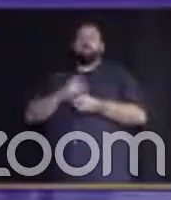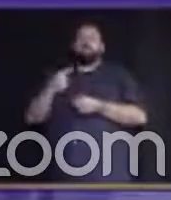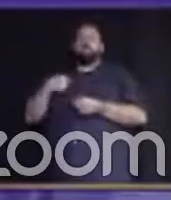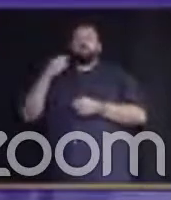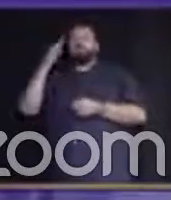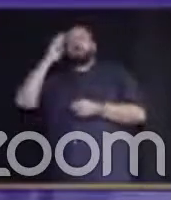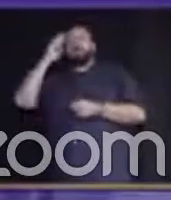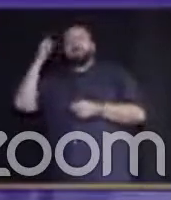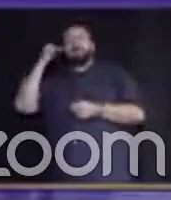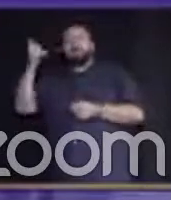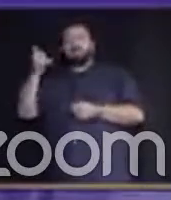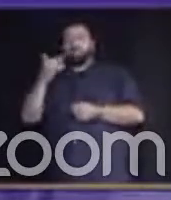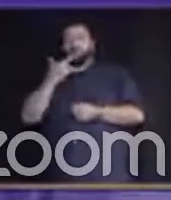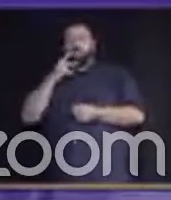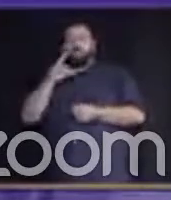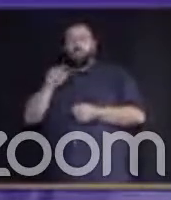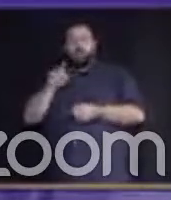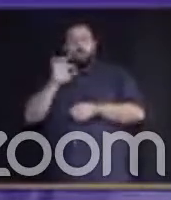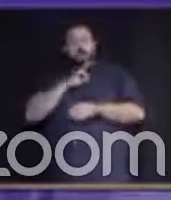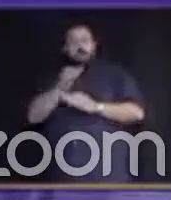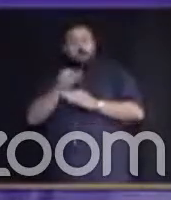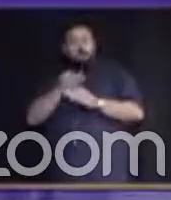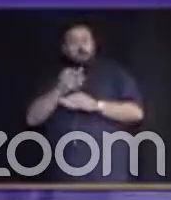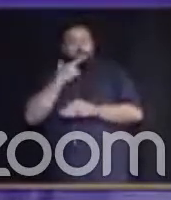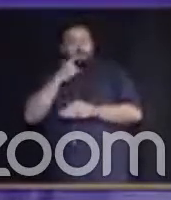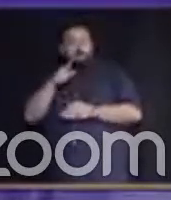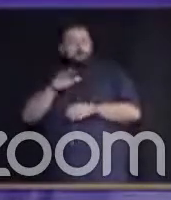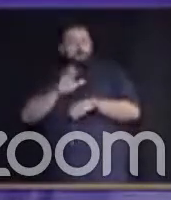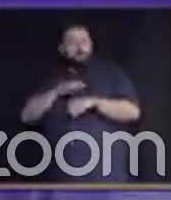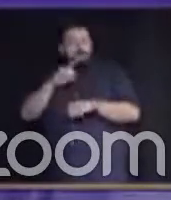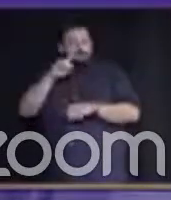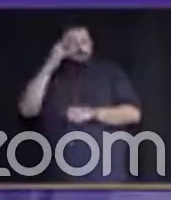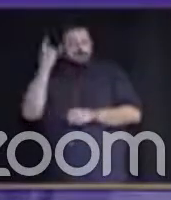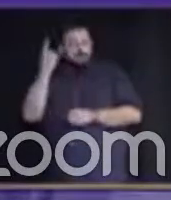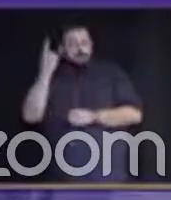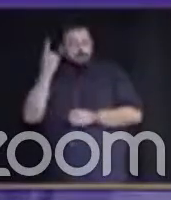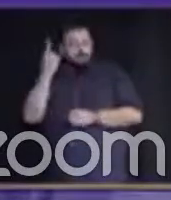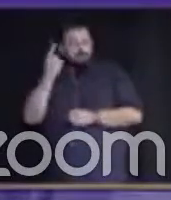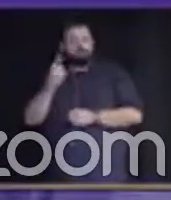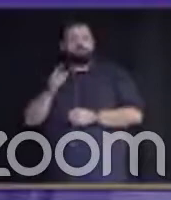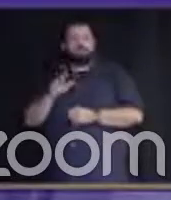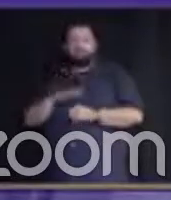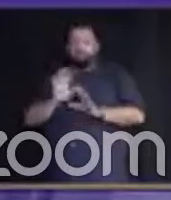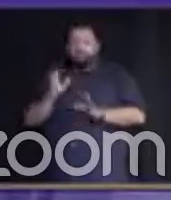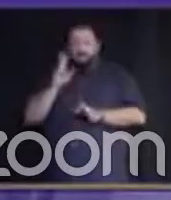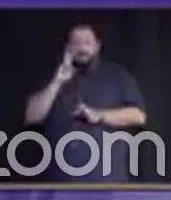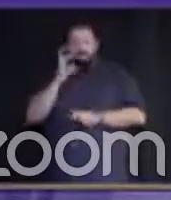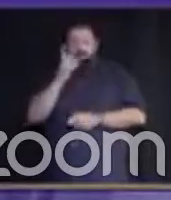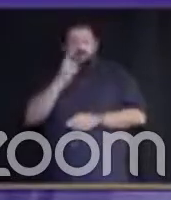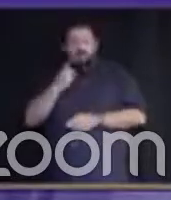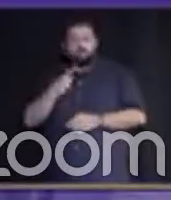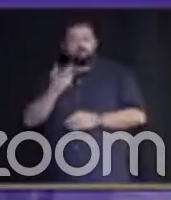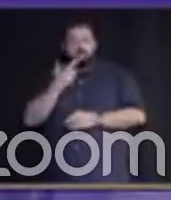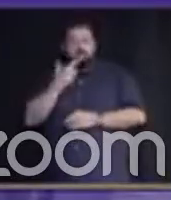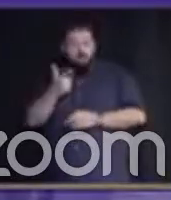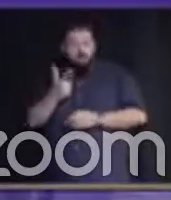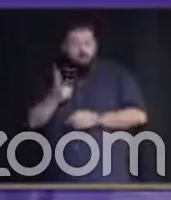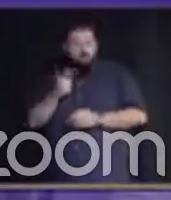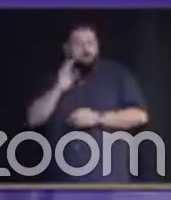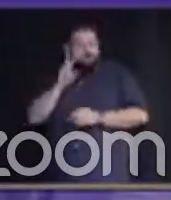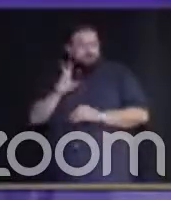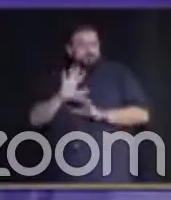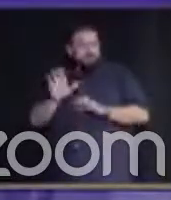llamé, más fácil no se los podemos poner. Ya de esto ya no sé, díganme qué sería